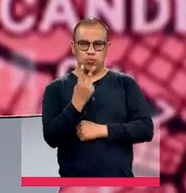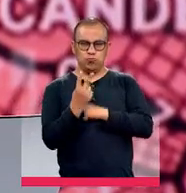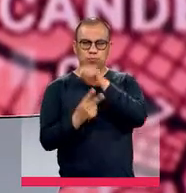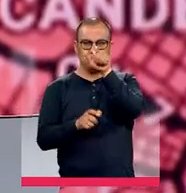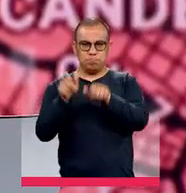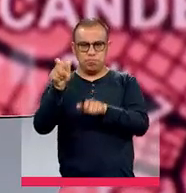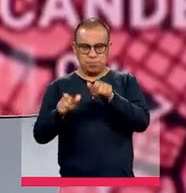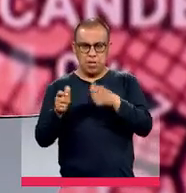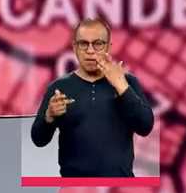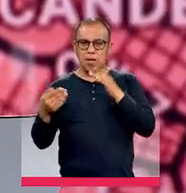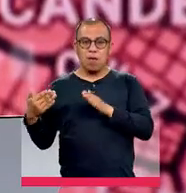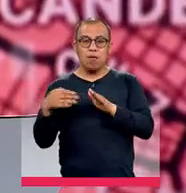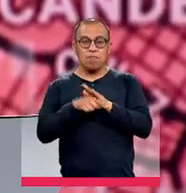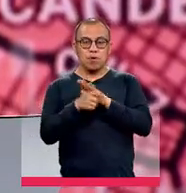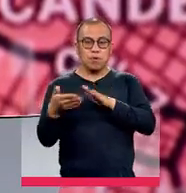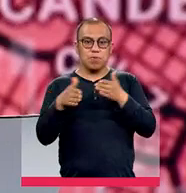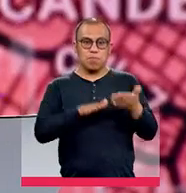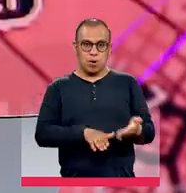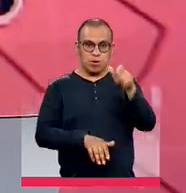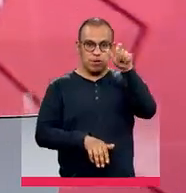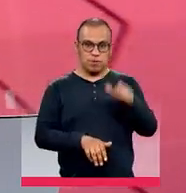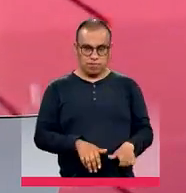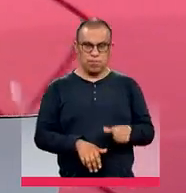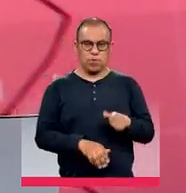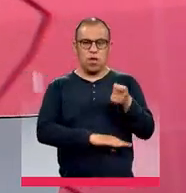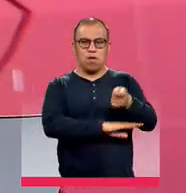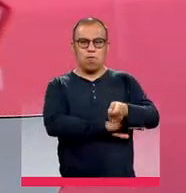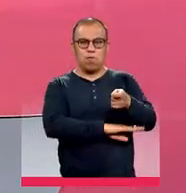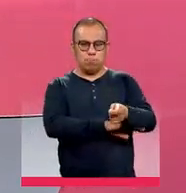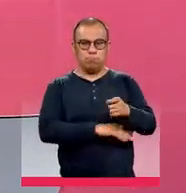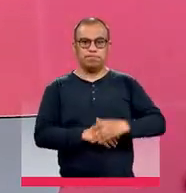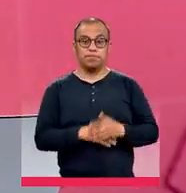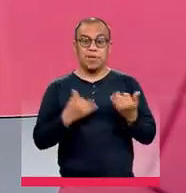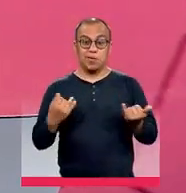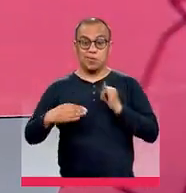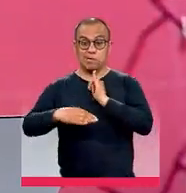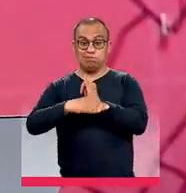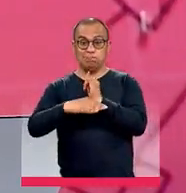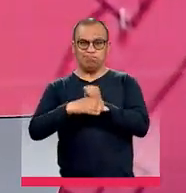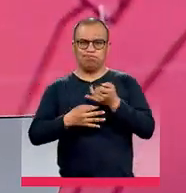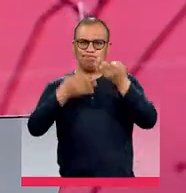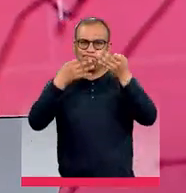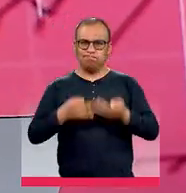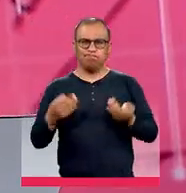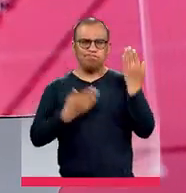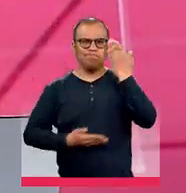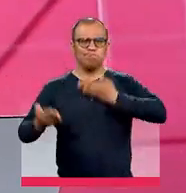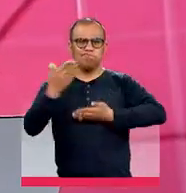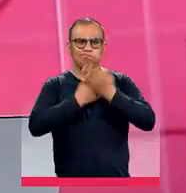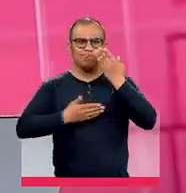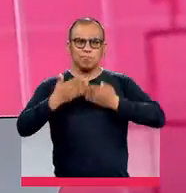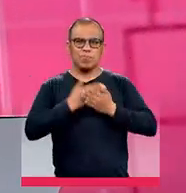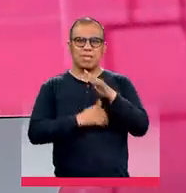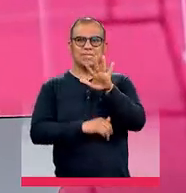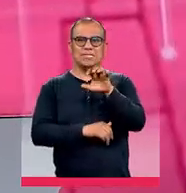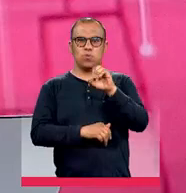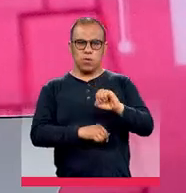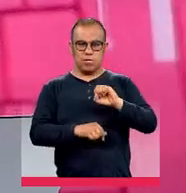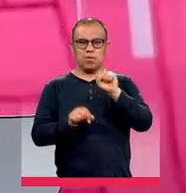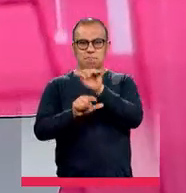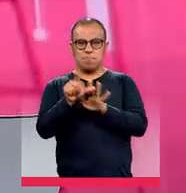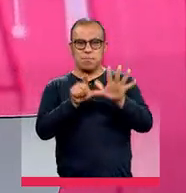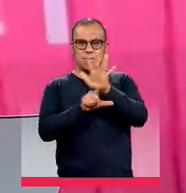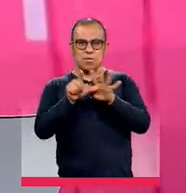policías implicados en la muerte del abogado Javier Ordóñez. Por su parte, la institución aseguró que analiza 50 videos en los que se